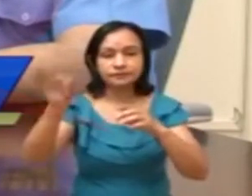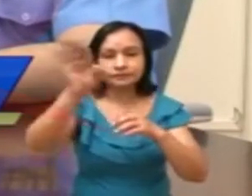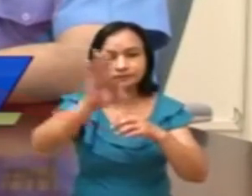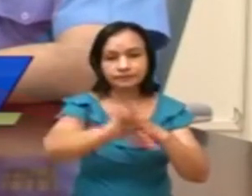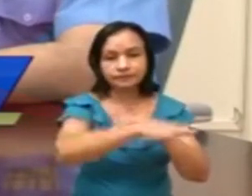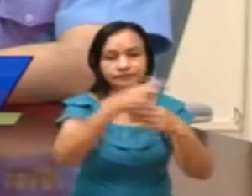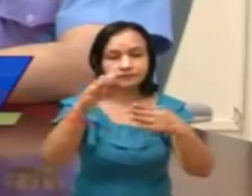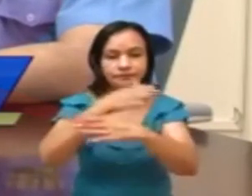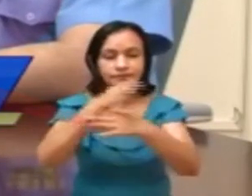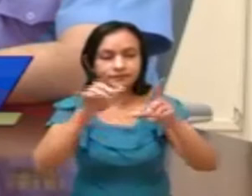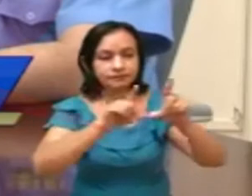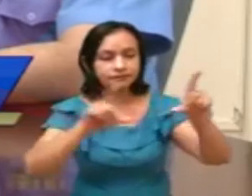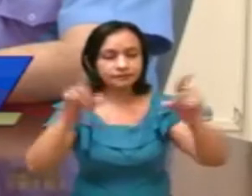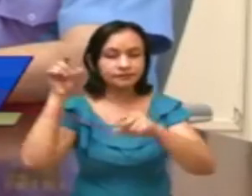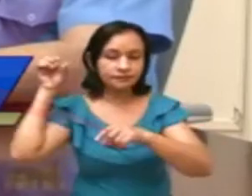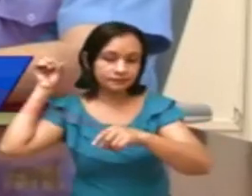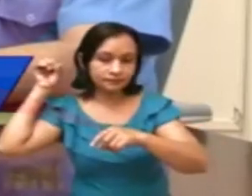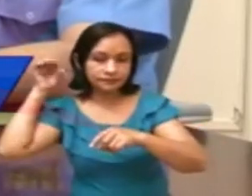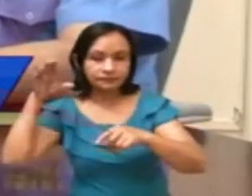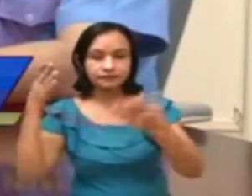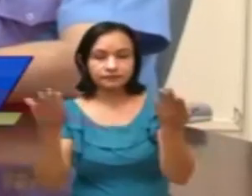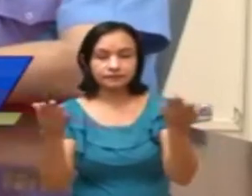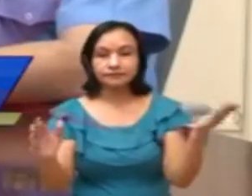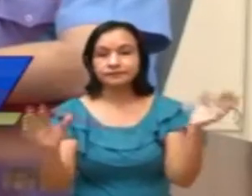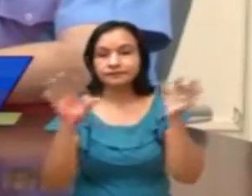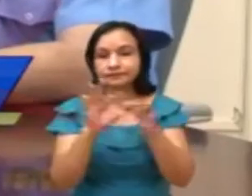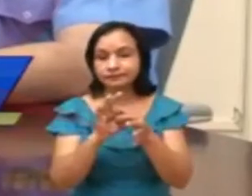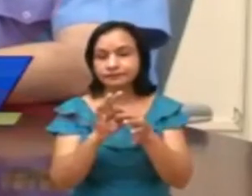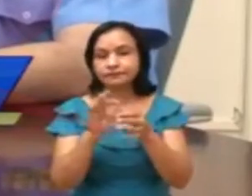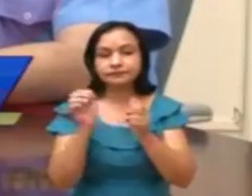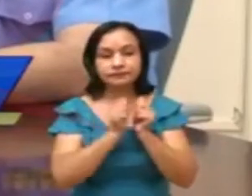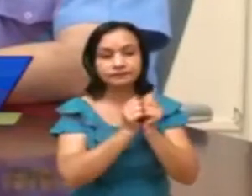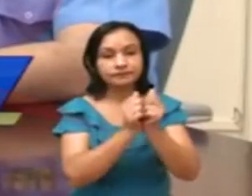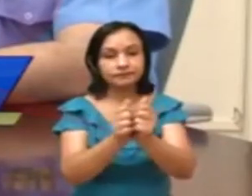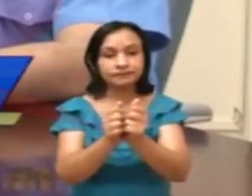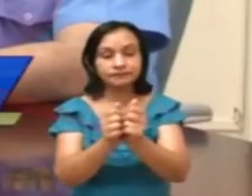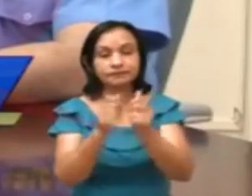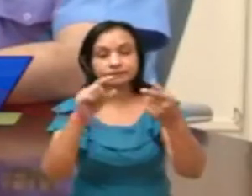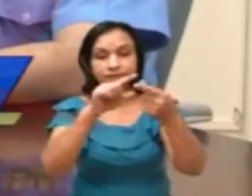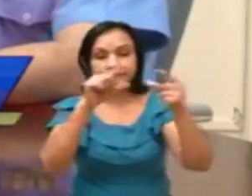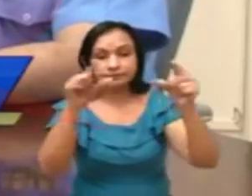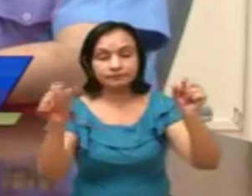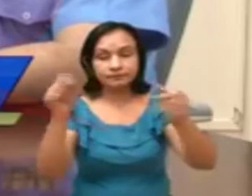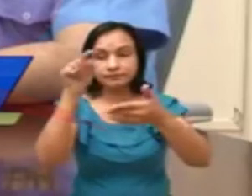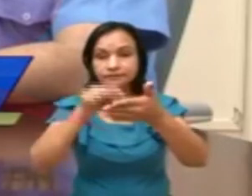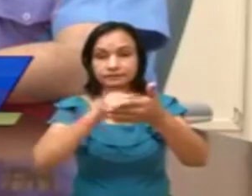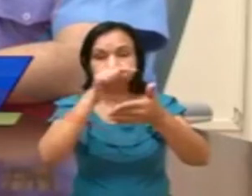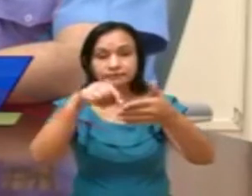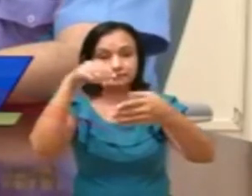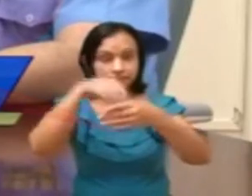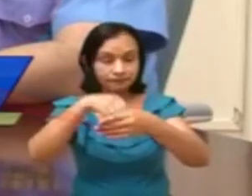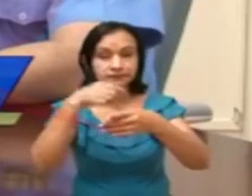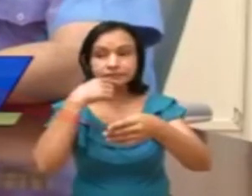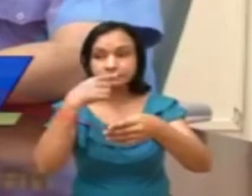destinos turísticos, en los centros turísticos, y sumado a eso, estamos acompañando al Consejo Supremo Electoral, como te